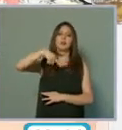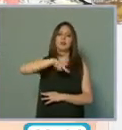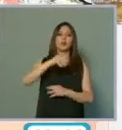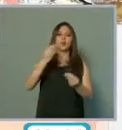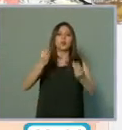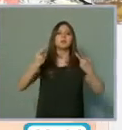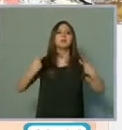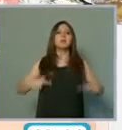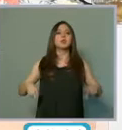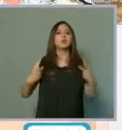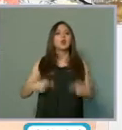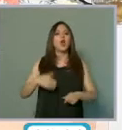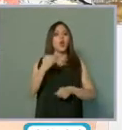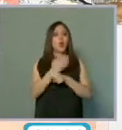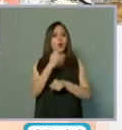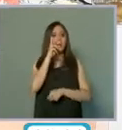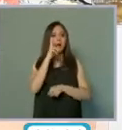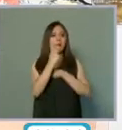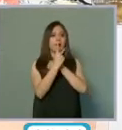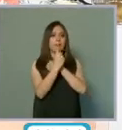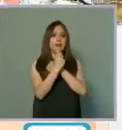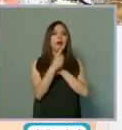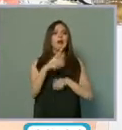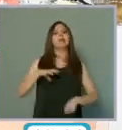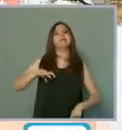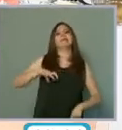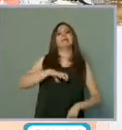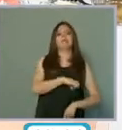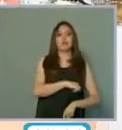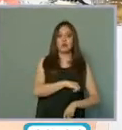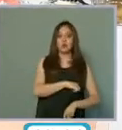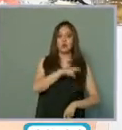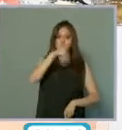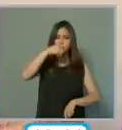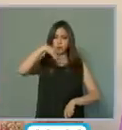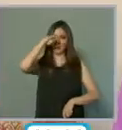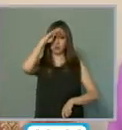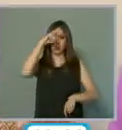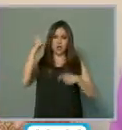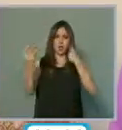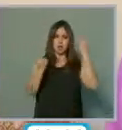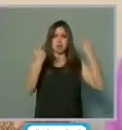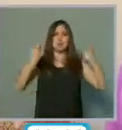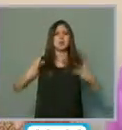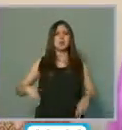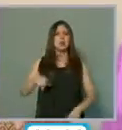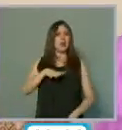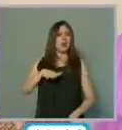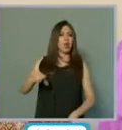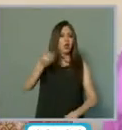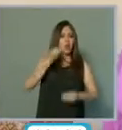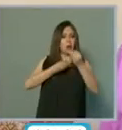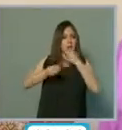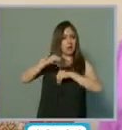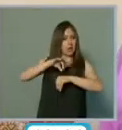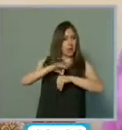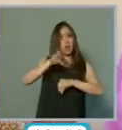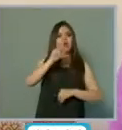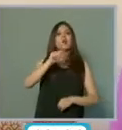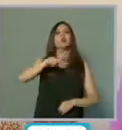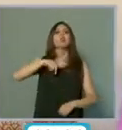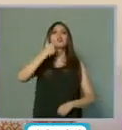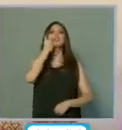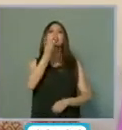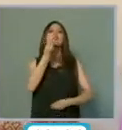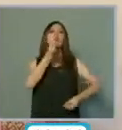nos ven en el público les va a encantar, porque no solamente es para los que son veganos, también si queremos tener una dieta en las